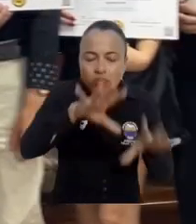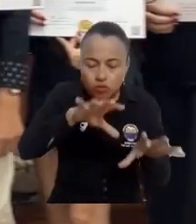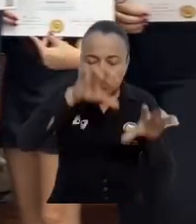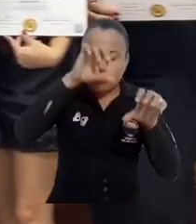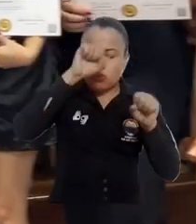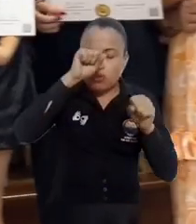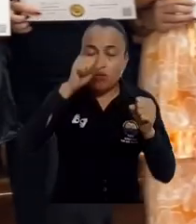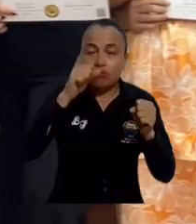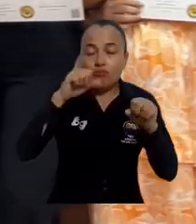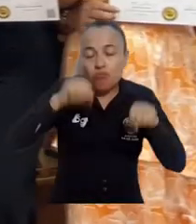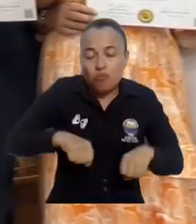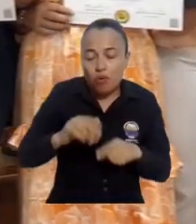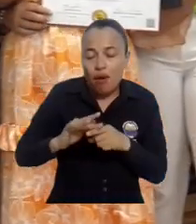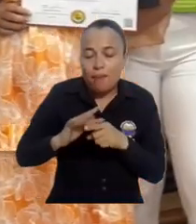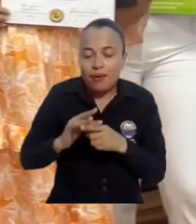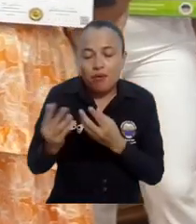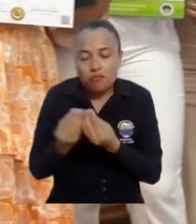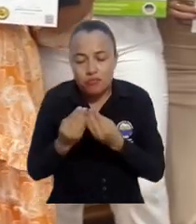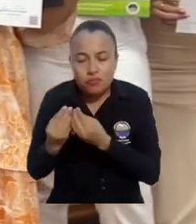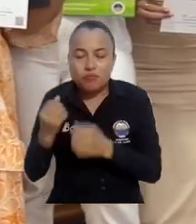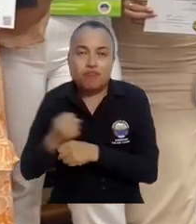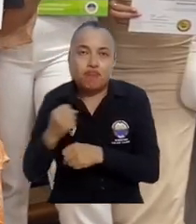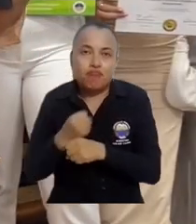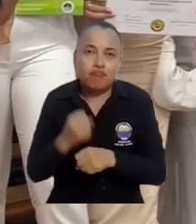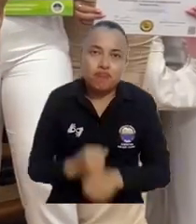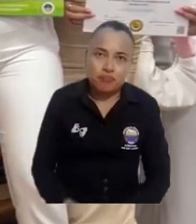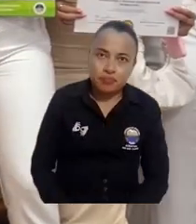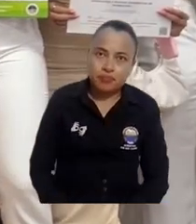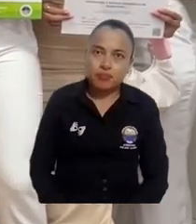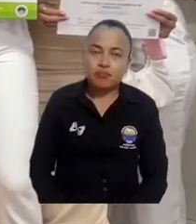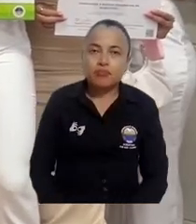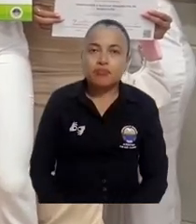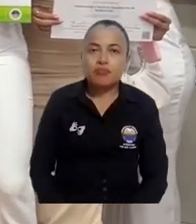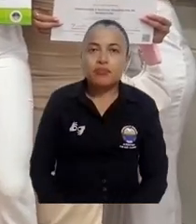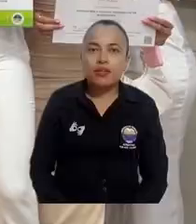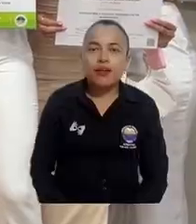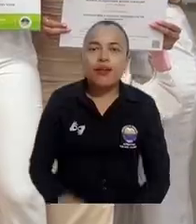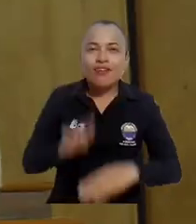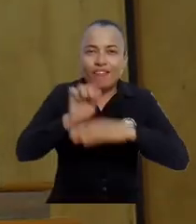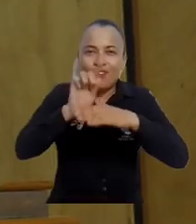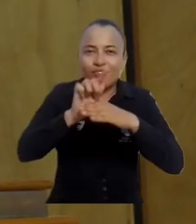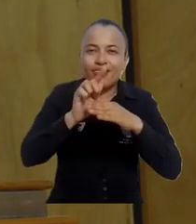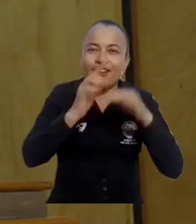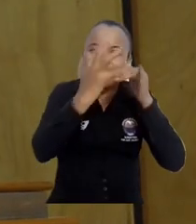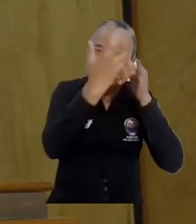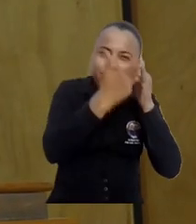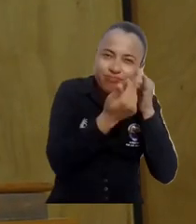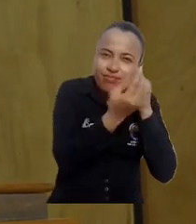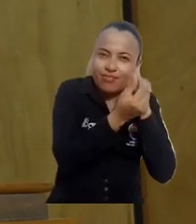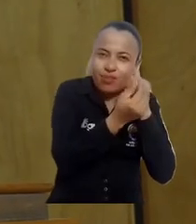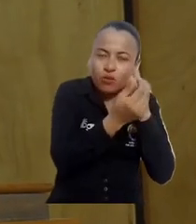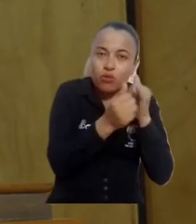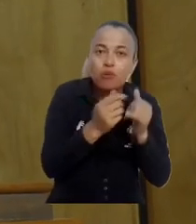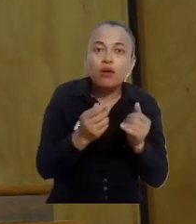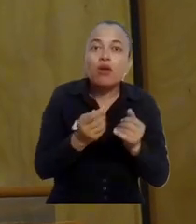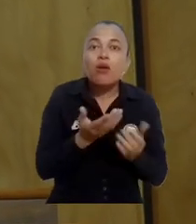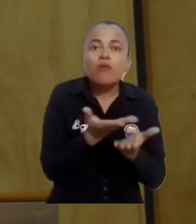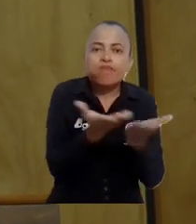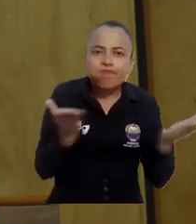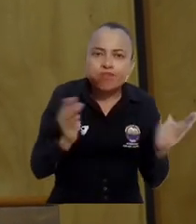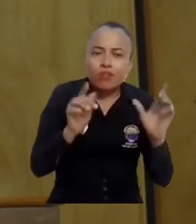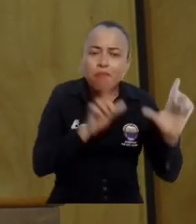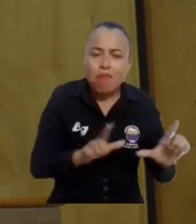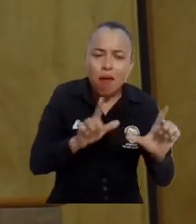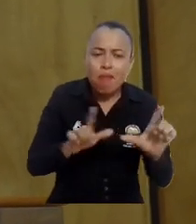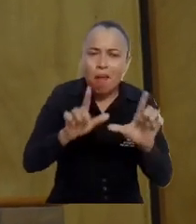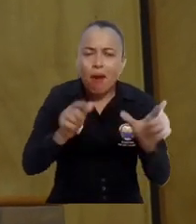Muchas apropiaciones que puedo colocar en práctica diariamente con mi equipo de trabajo. La Facultad de Ciencias Empresariales y Económicas